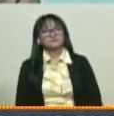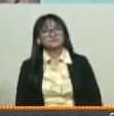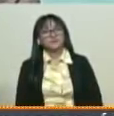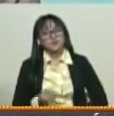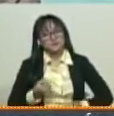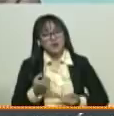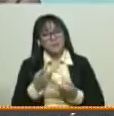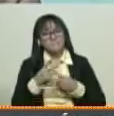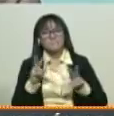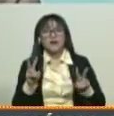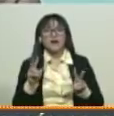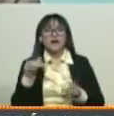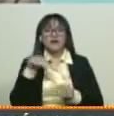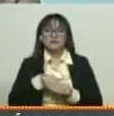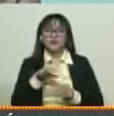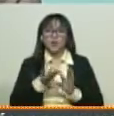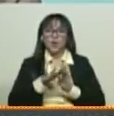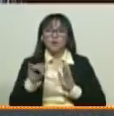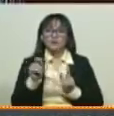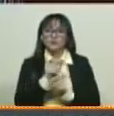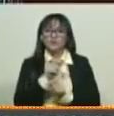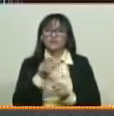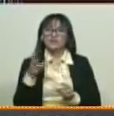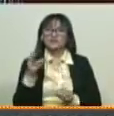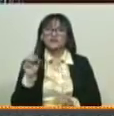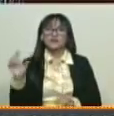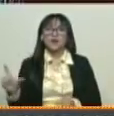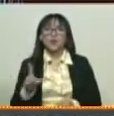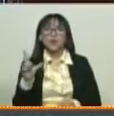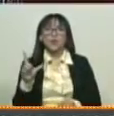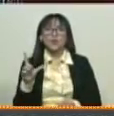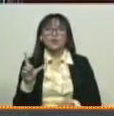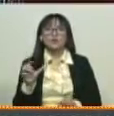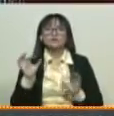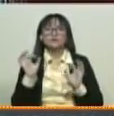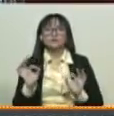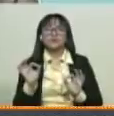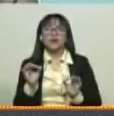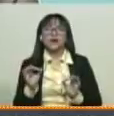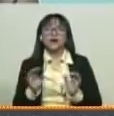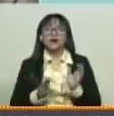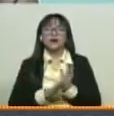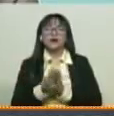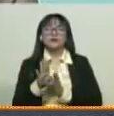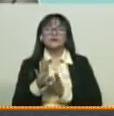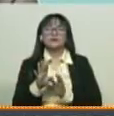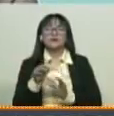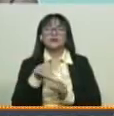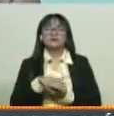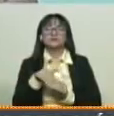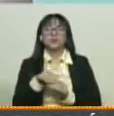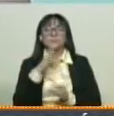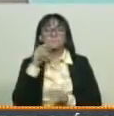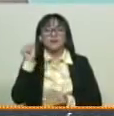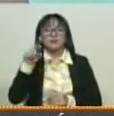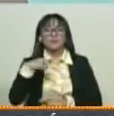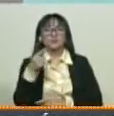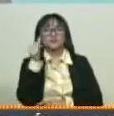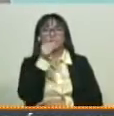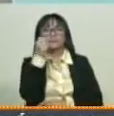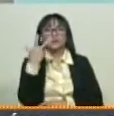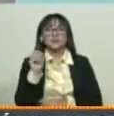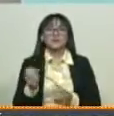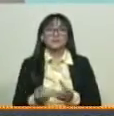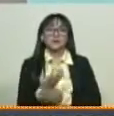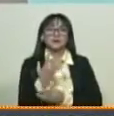con la elección constituyente del 30 de julio, nos vamos a dar la seguridad económica y la prosperidad con la elección de Maduro el próximo domingo 20 de